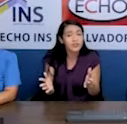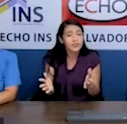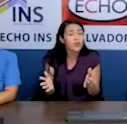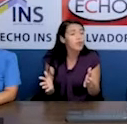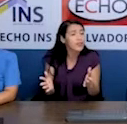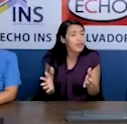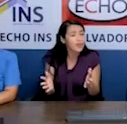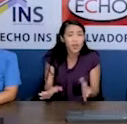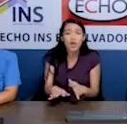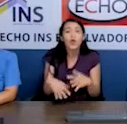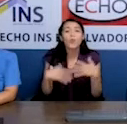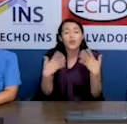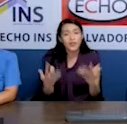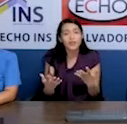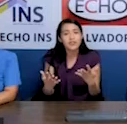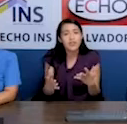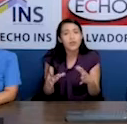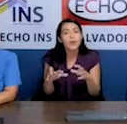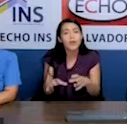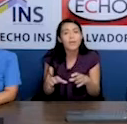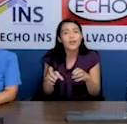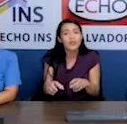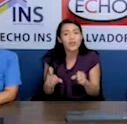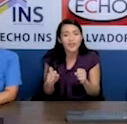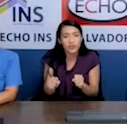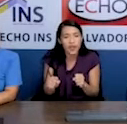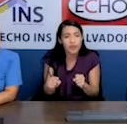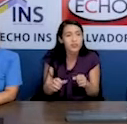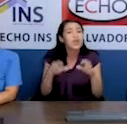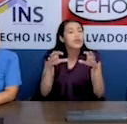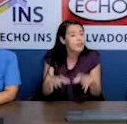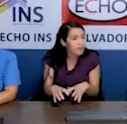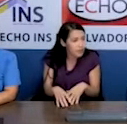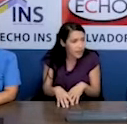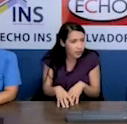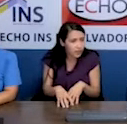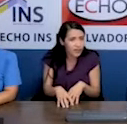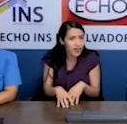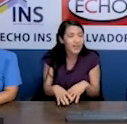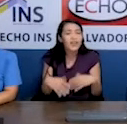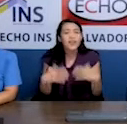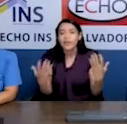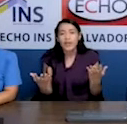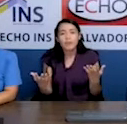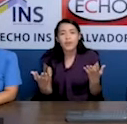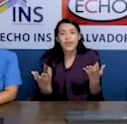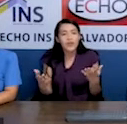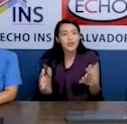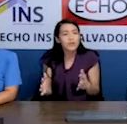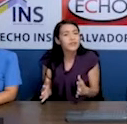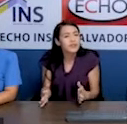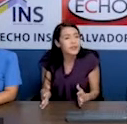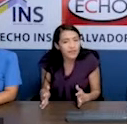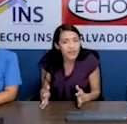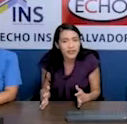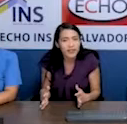no relacionados con cáncer o, por qué no decirlo, problemas no relacionados con la enfermedad crónica. Un ejemplo de